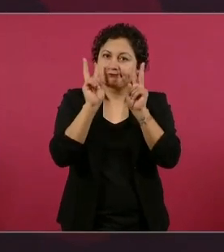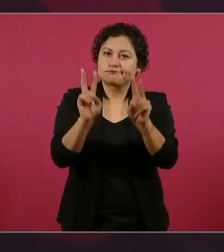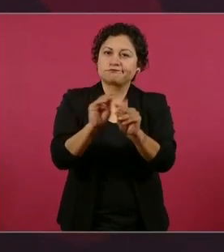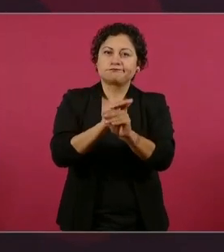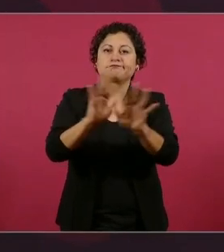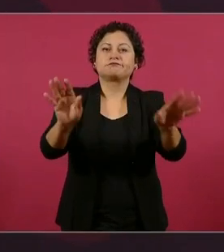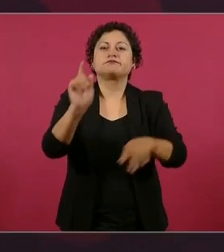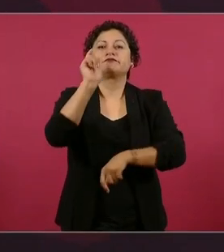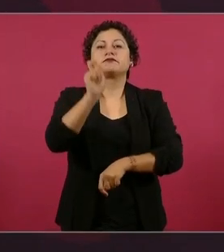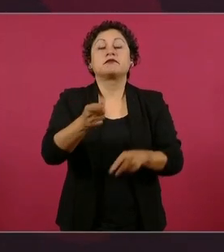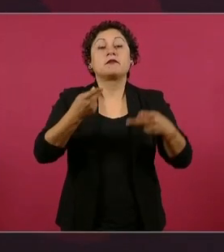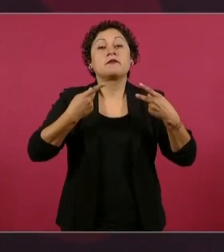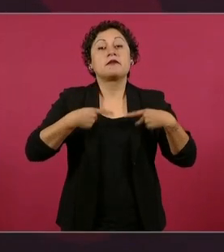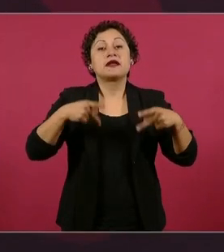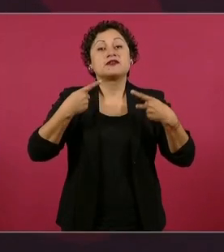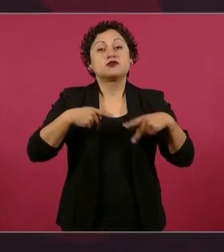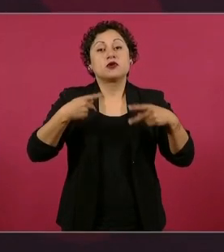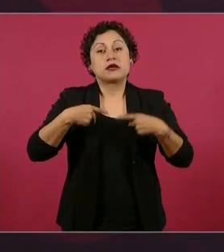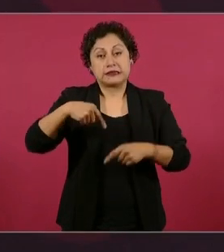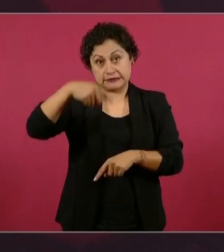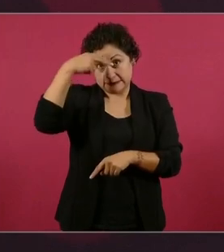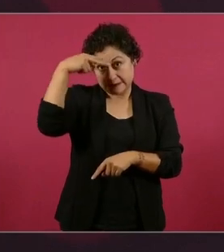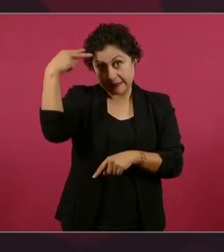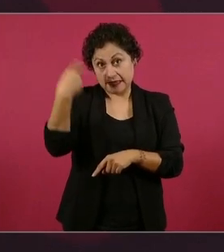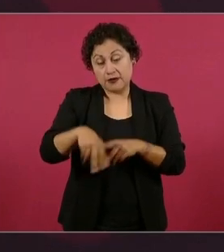paisanos migrantes.